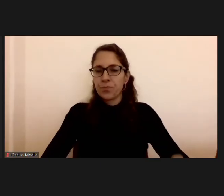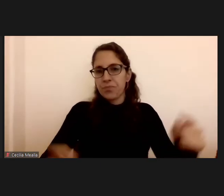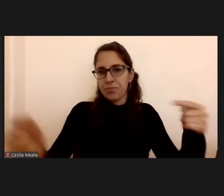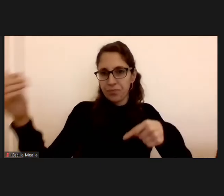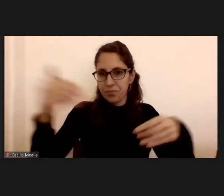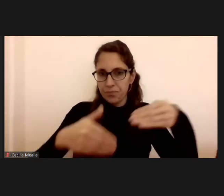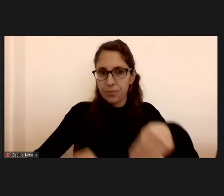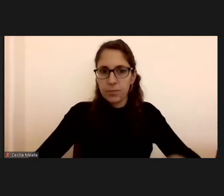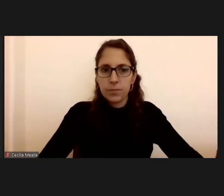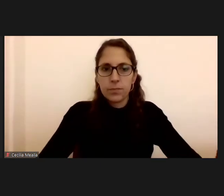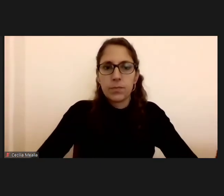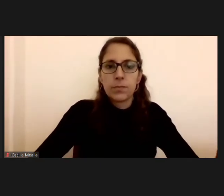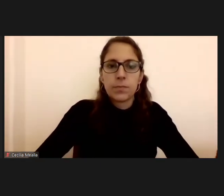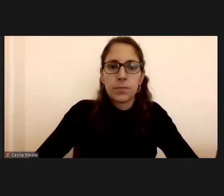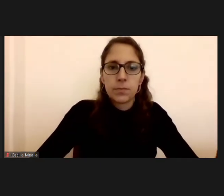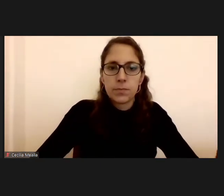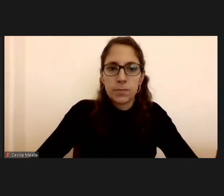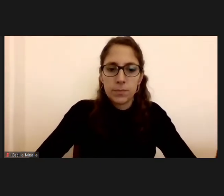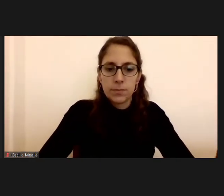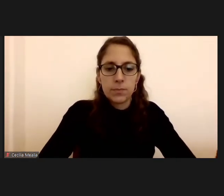demás?